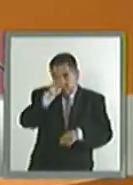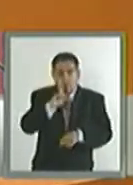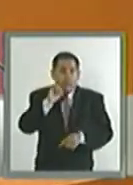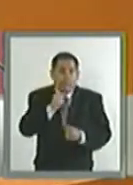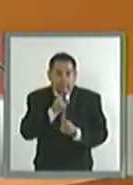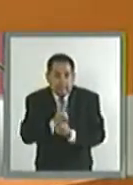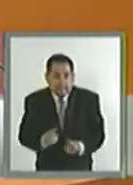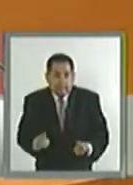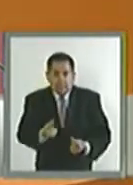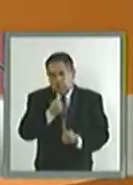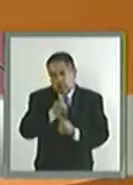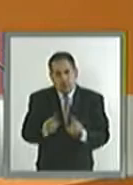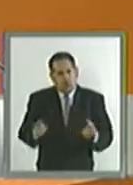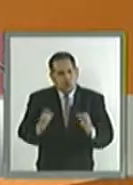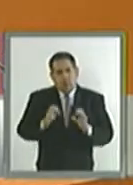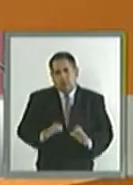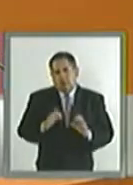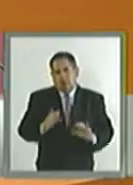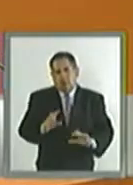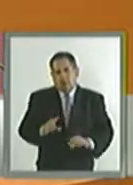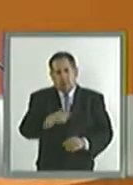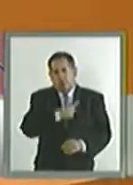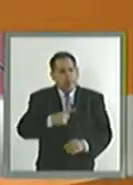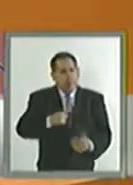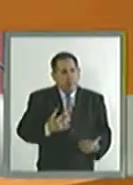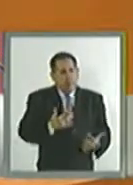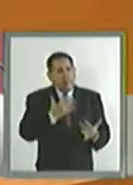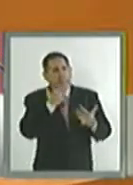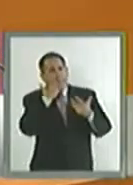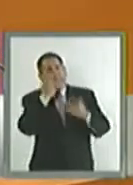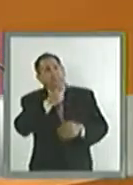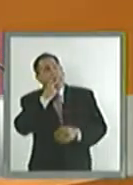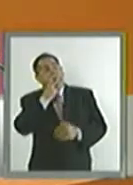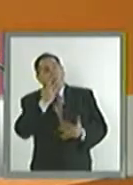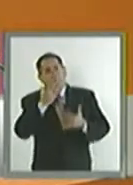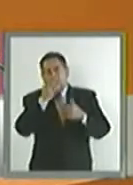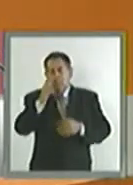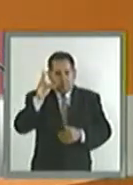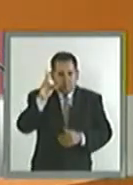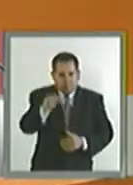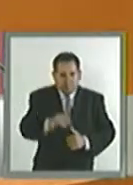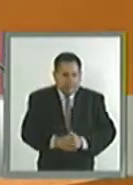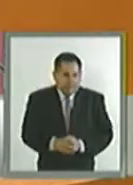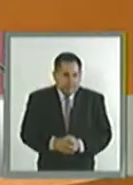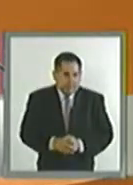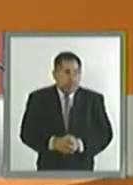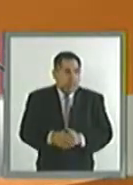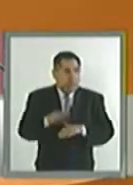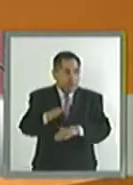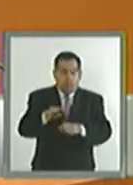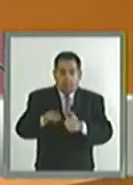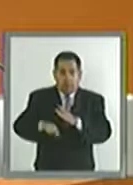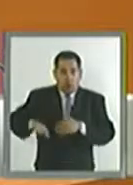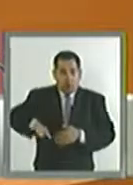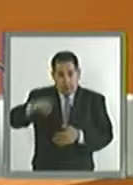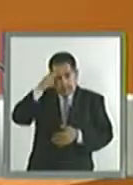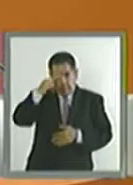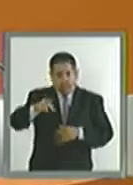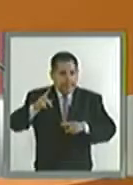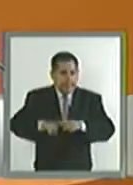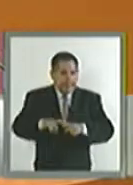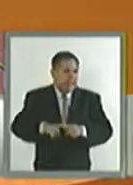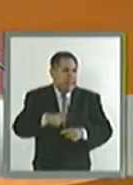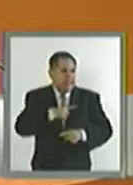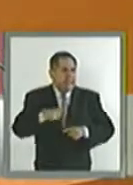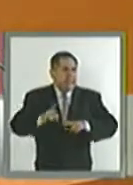y los niños. En materia de salud, una de las prioridades en las políticas públicas del Estado mexicano